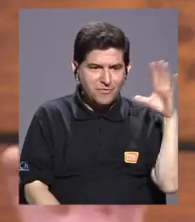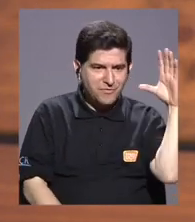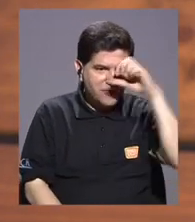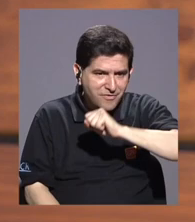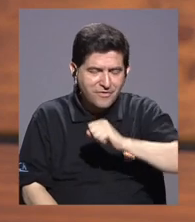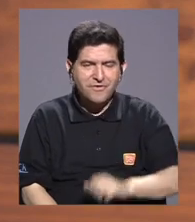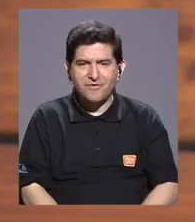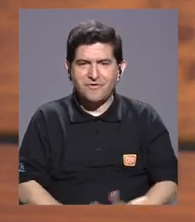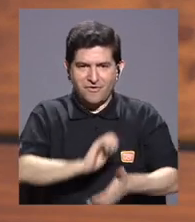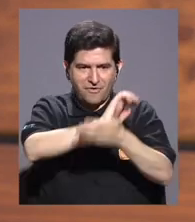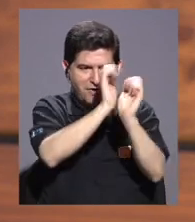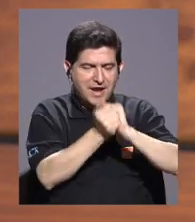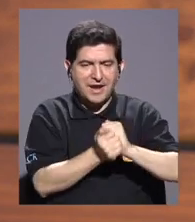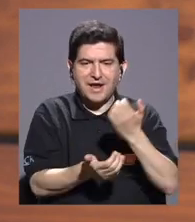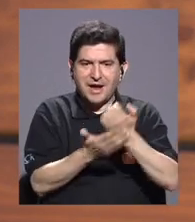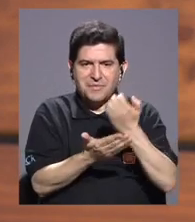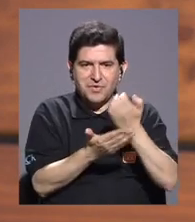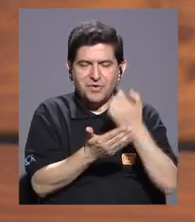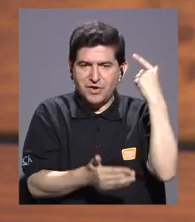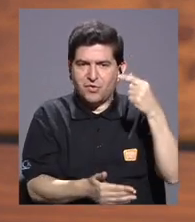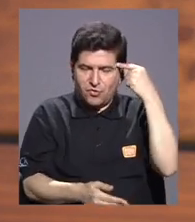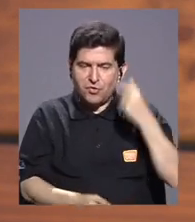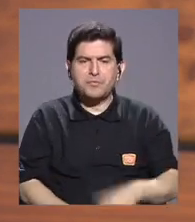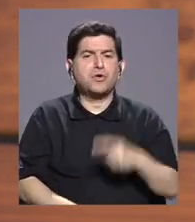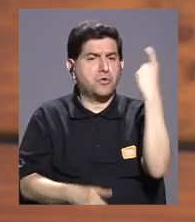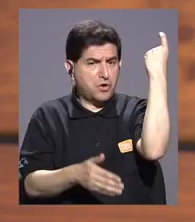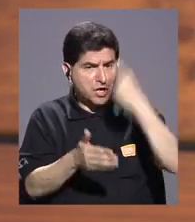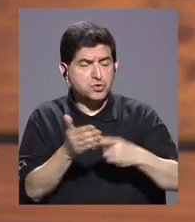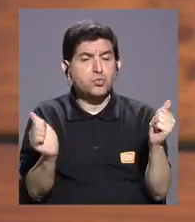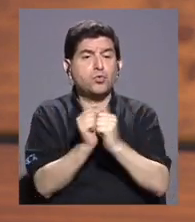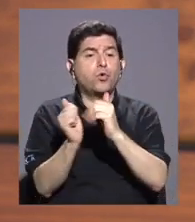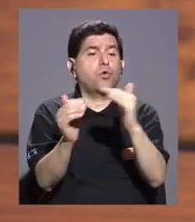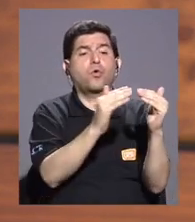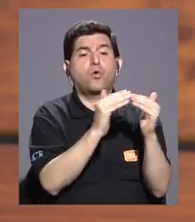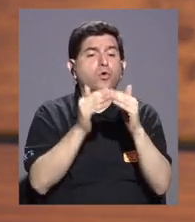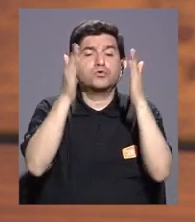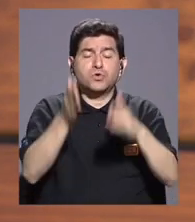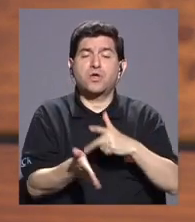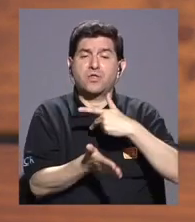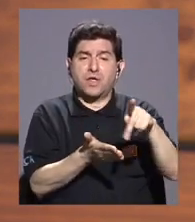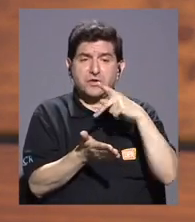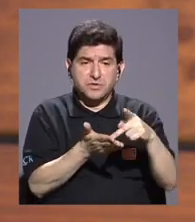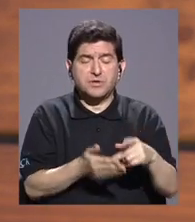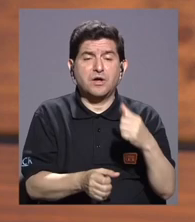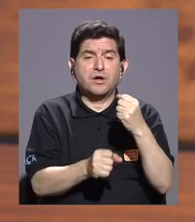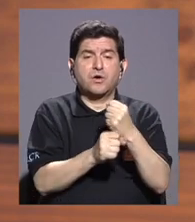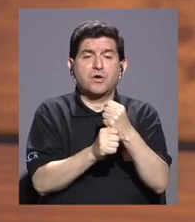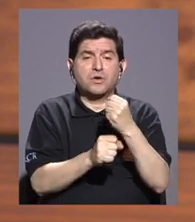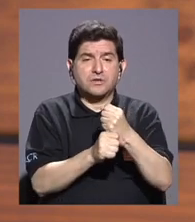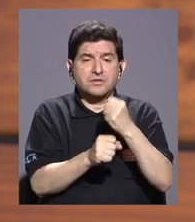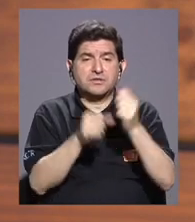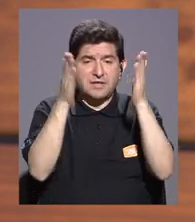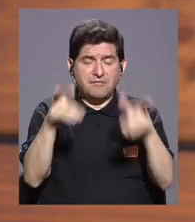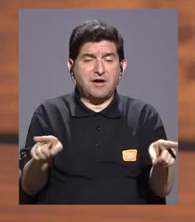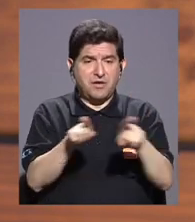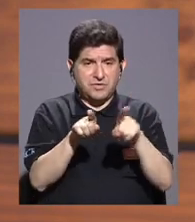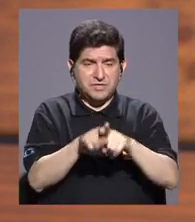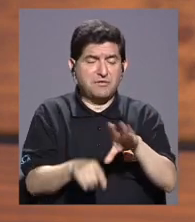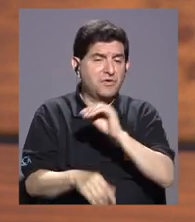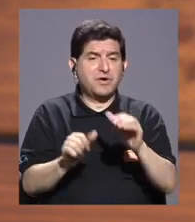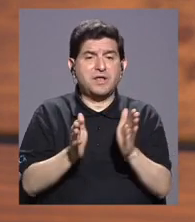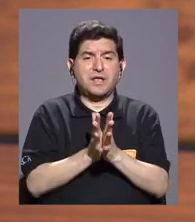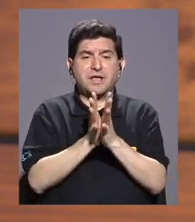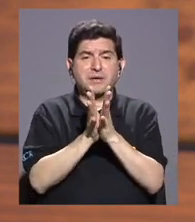uno ve la reforma fiscal que salió, es dura con la ciudadanía que paga impuestos, es dura con los trabajadores, con toda la parte de